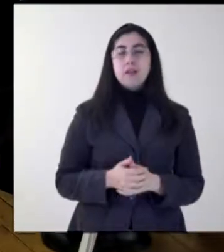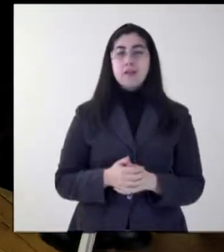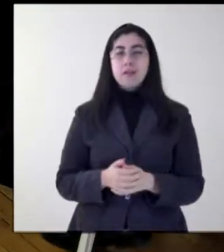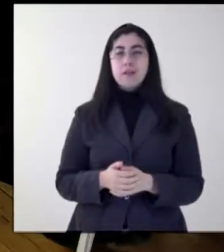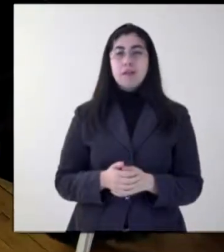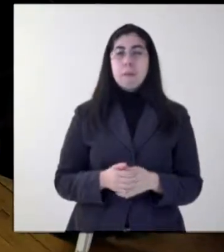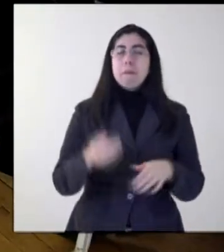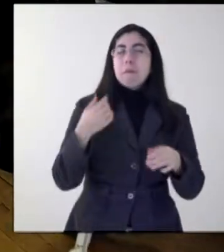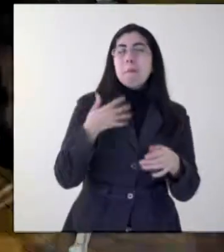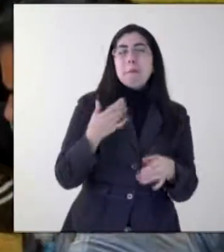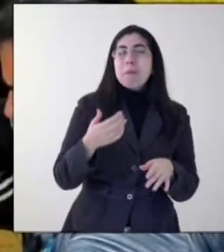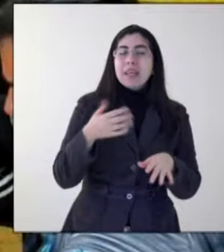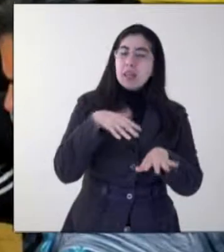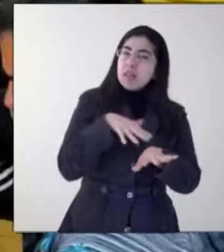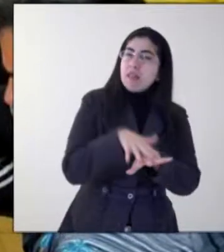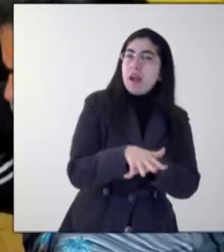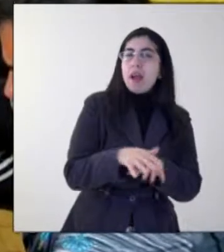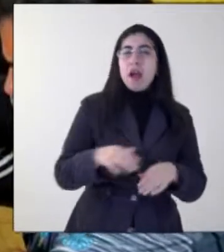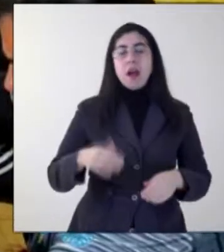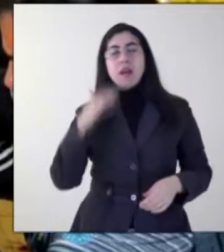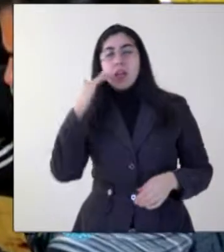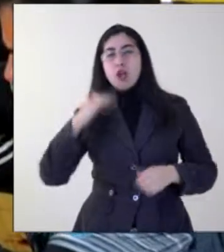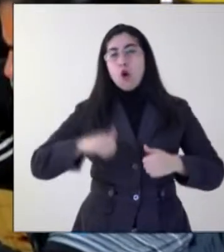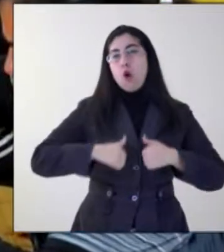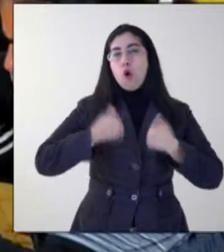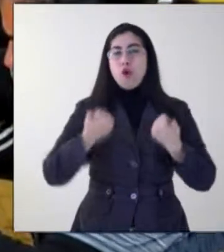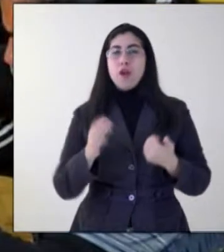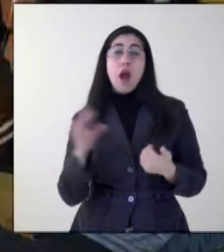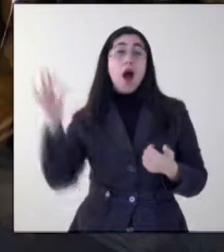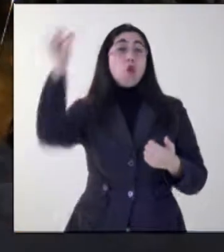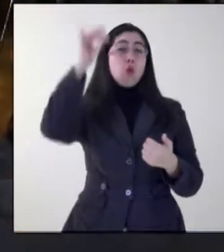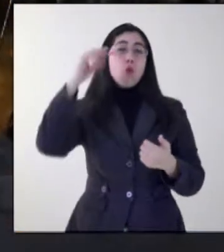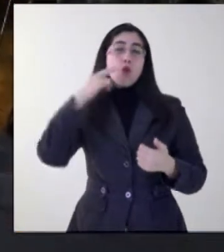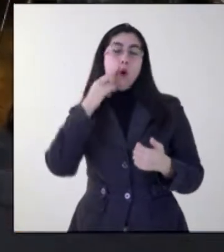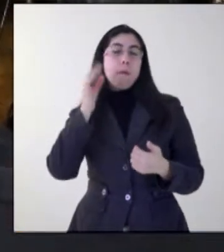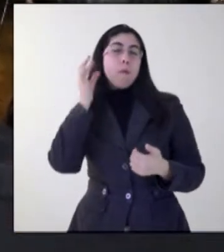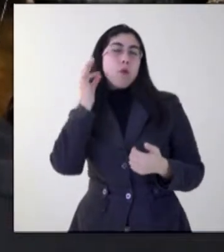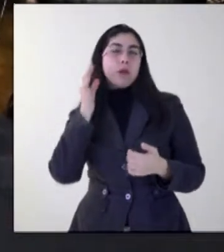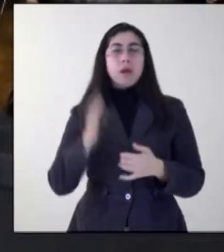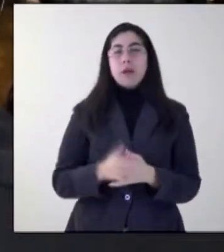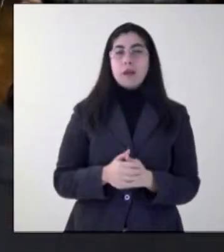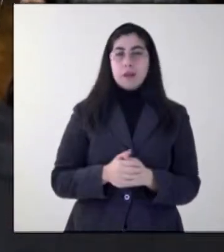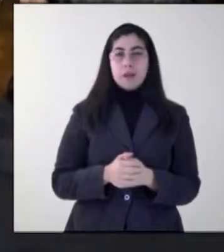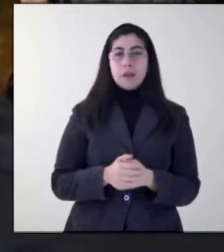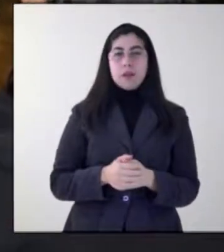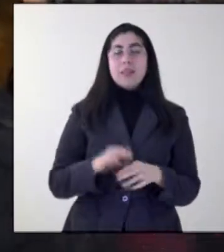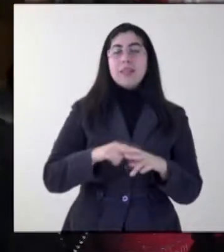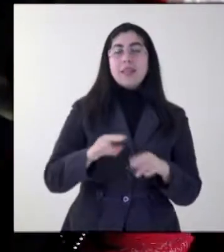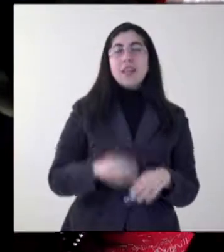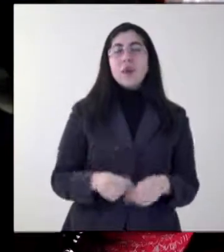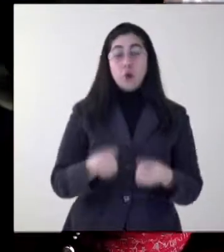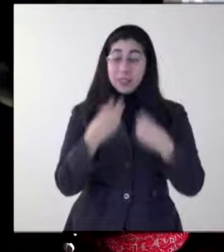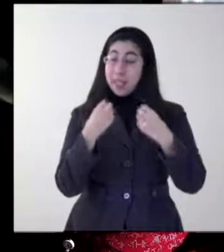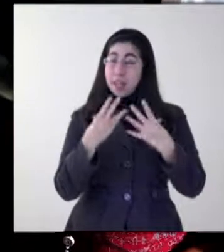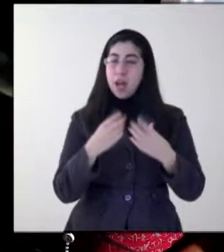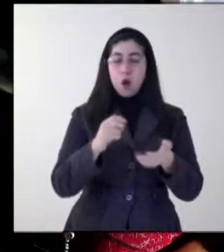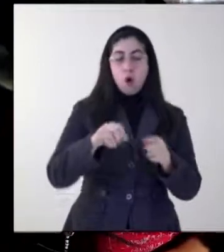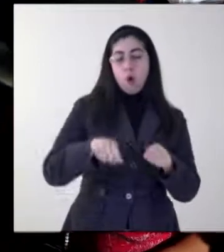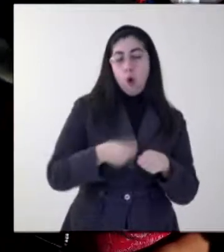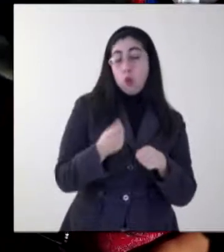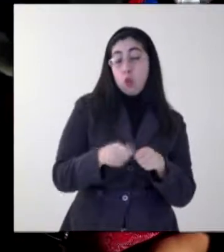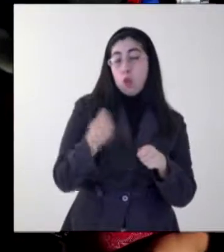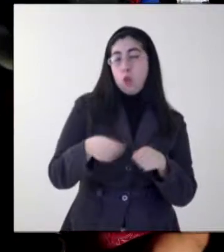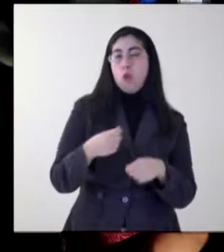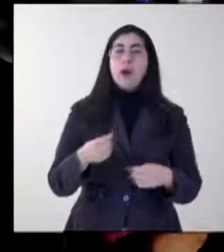para integrar a niños, a jóvenes, adultos, hombres, mujeres. Bueno, hubo taller de costura, hubo taller